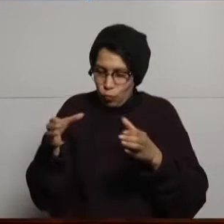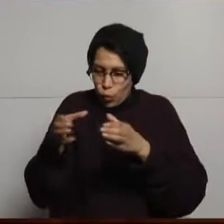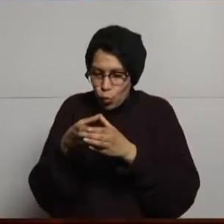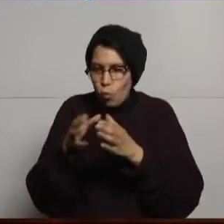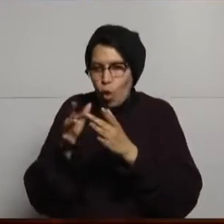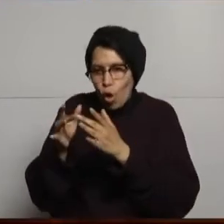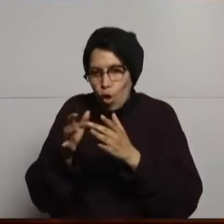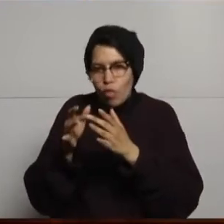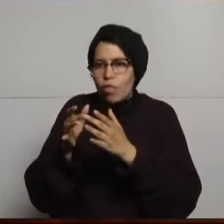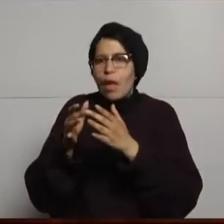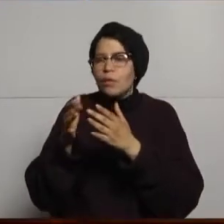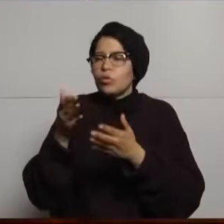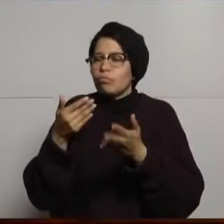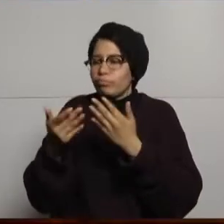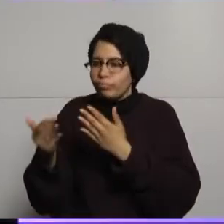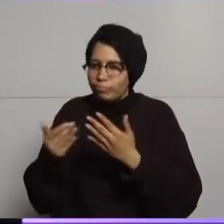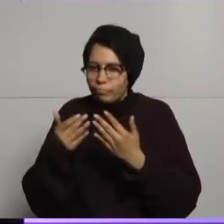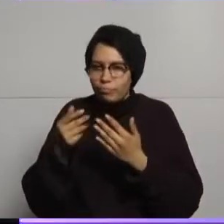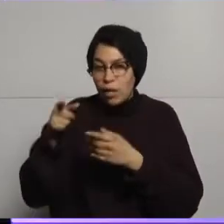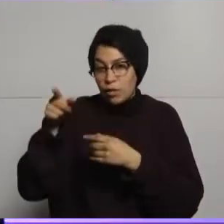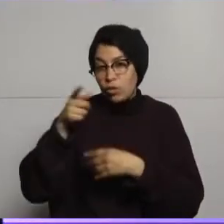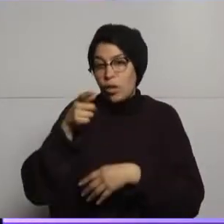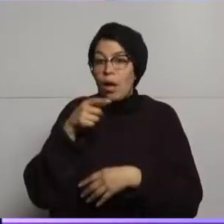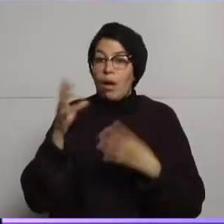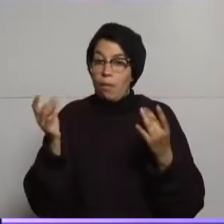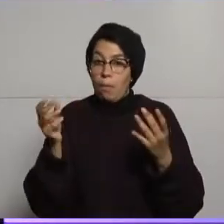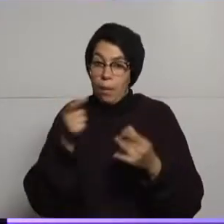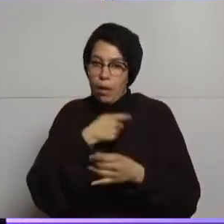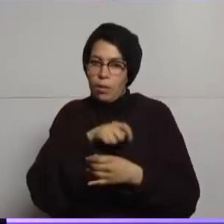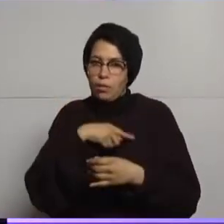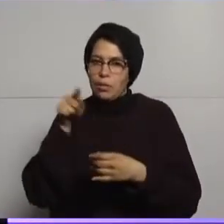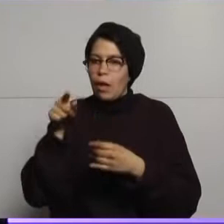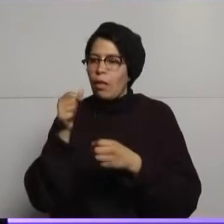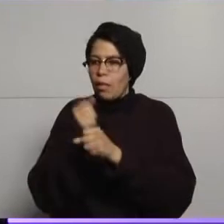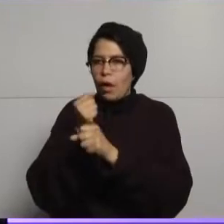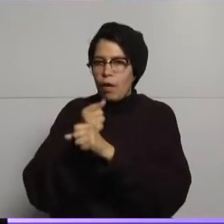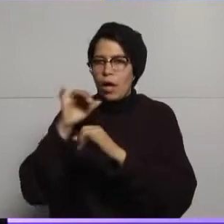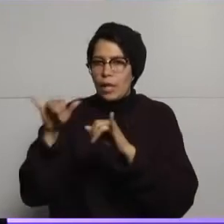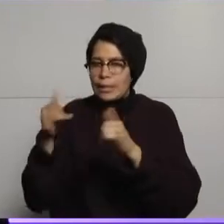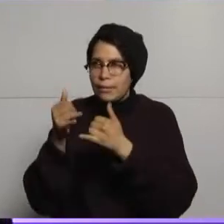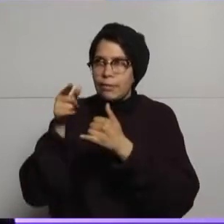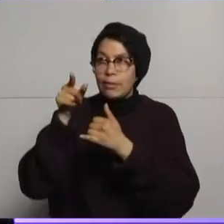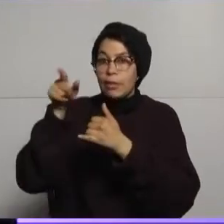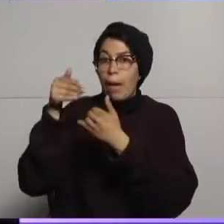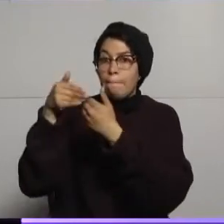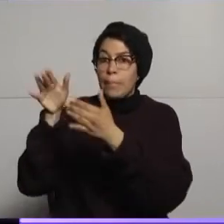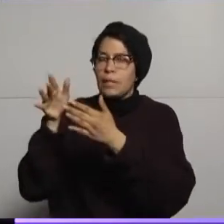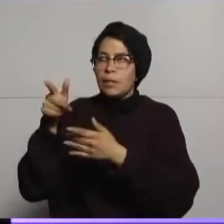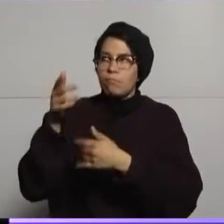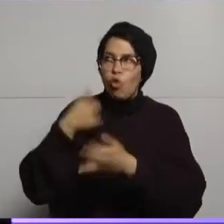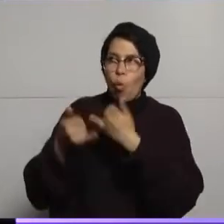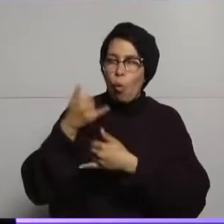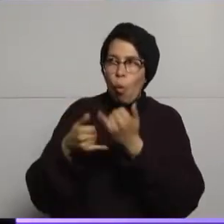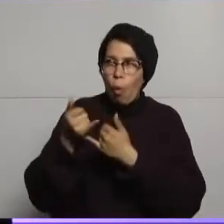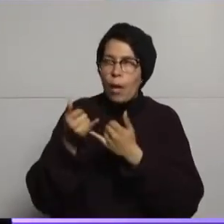la gente que estaba allá en España trabajando, nos enteramos que eso estaba pasando. Y la primera idea fue hacer